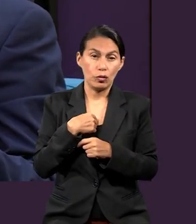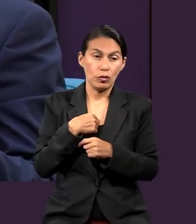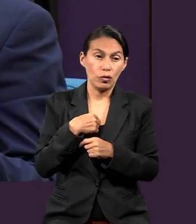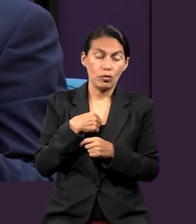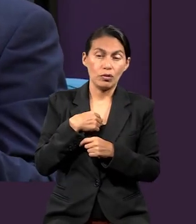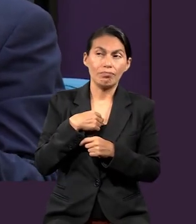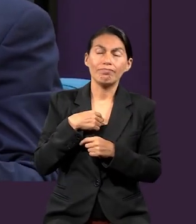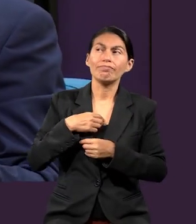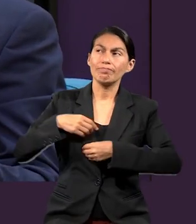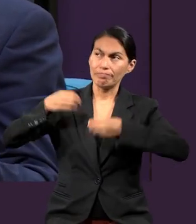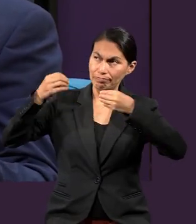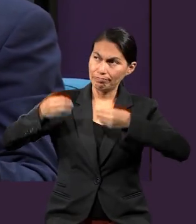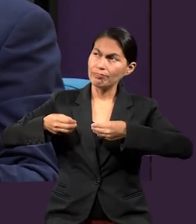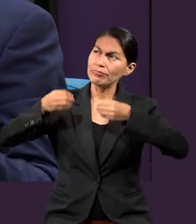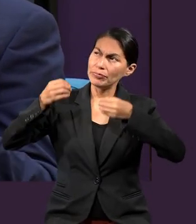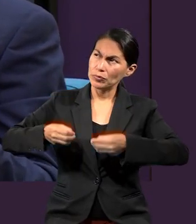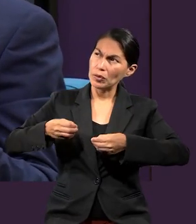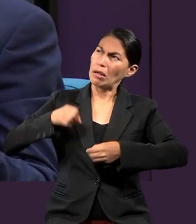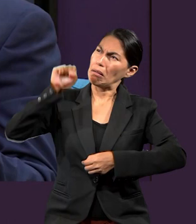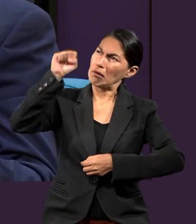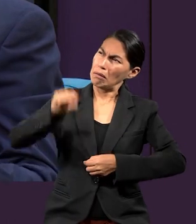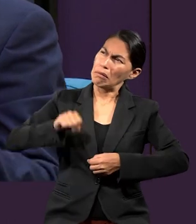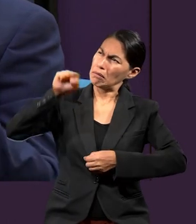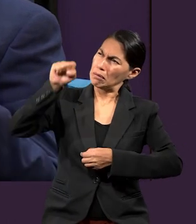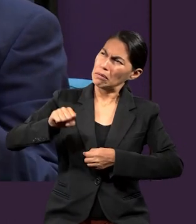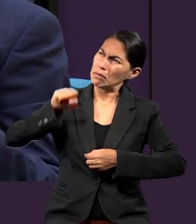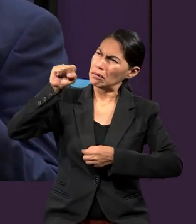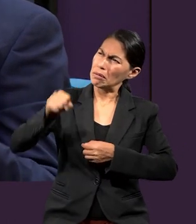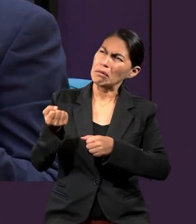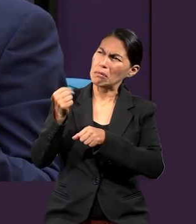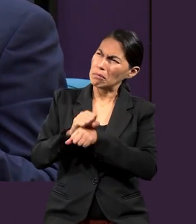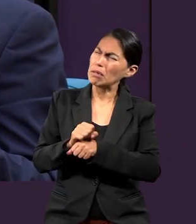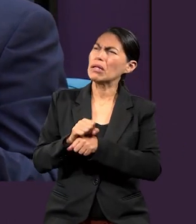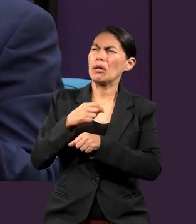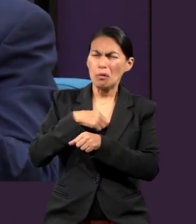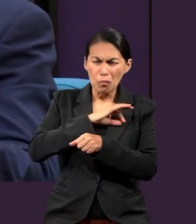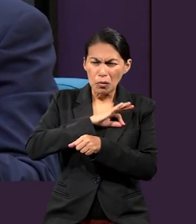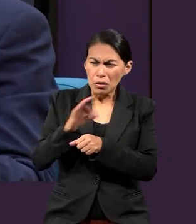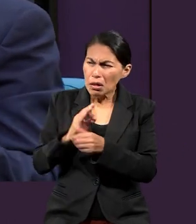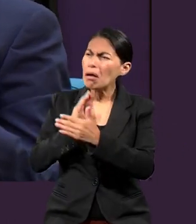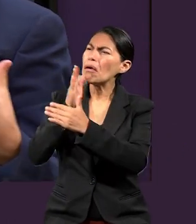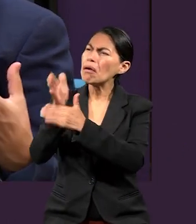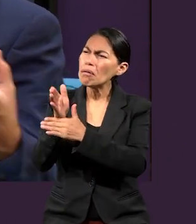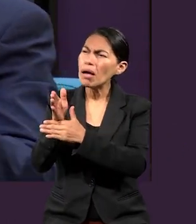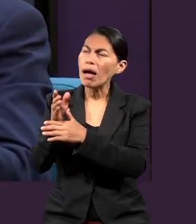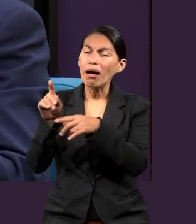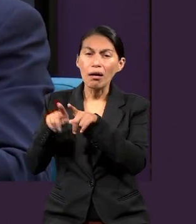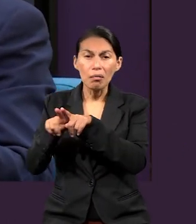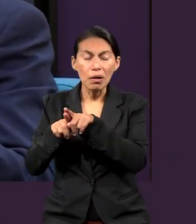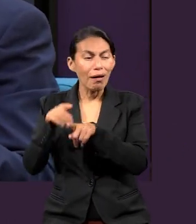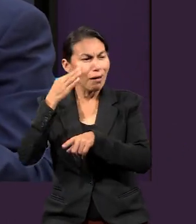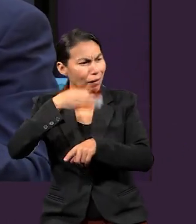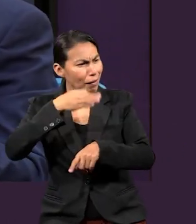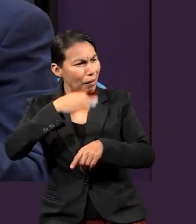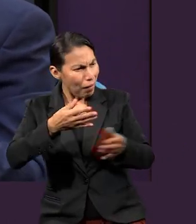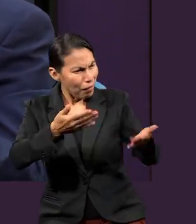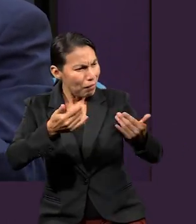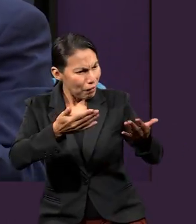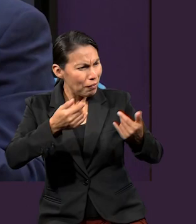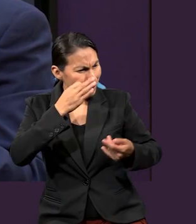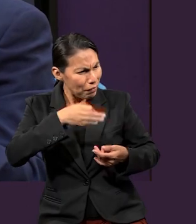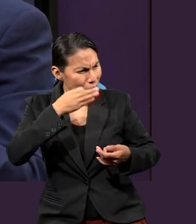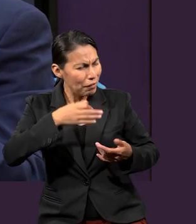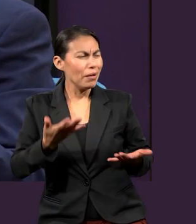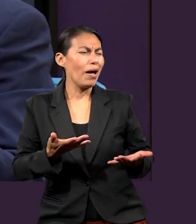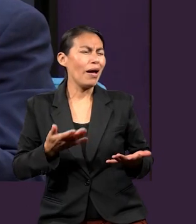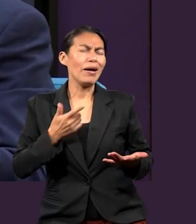cada día, cada semana, cada vez que podía, y me enriquecía y los hermanos me recibían, poco